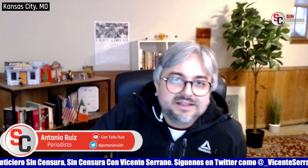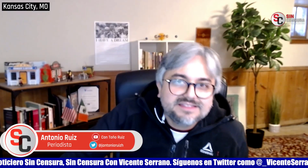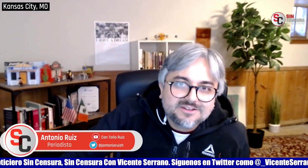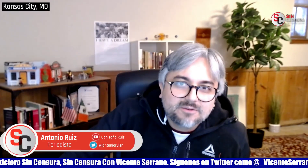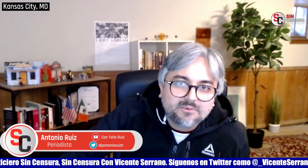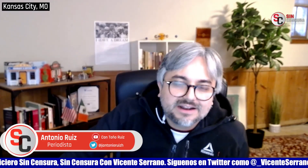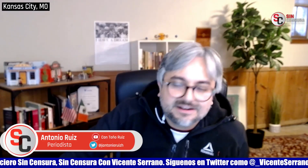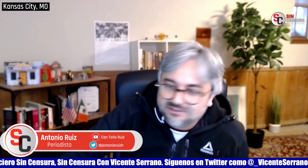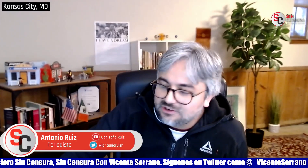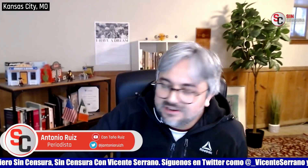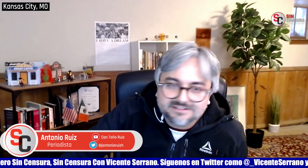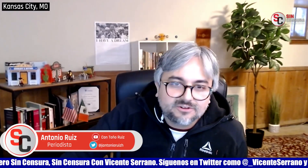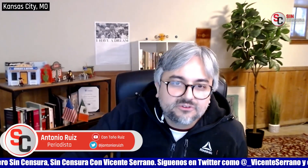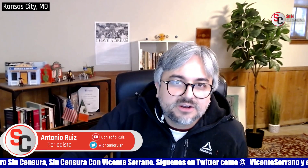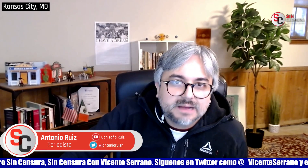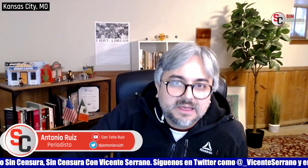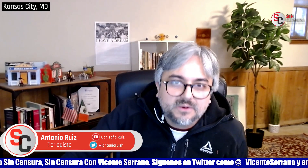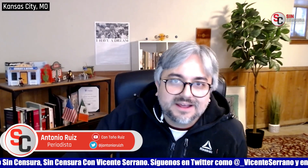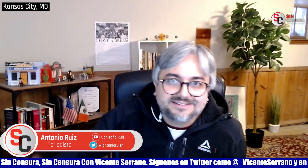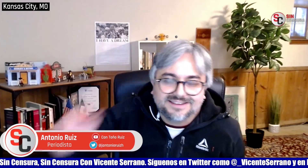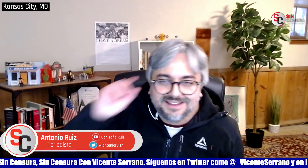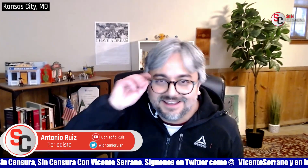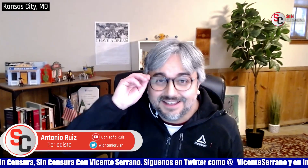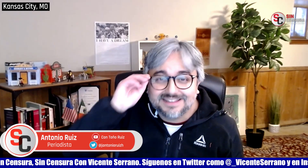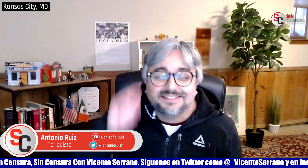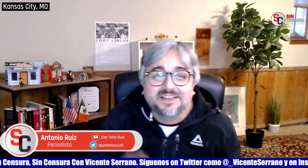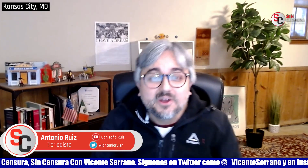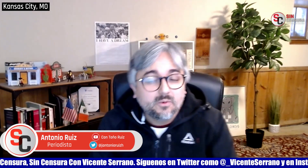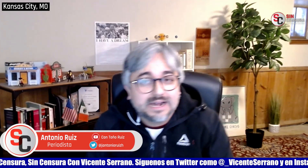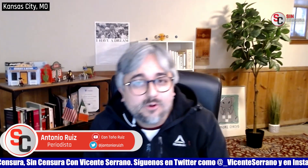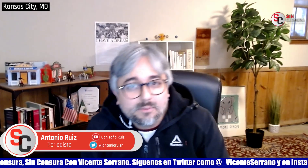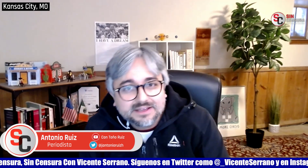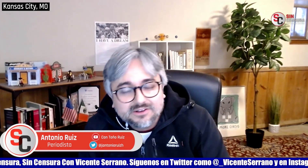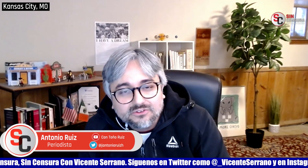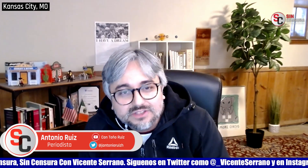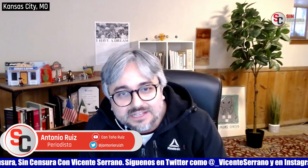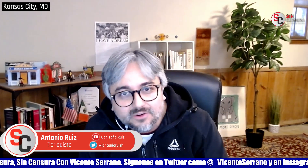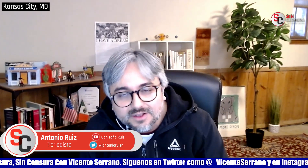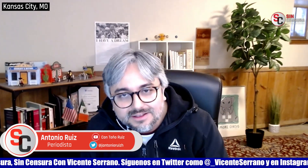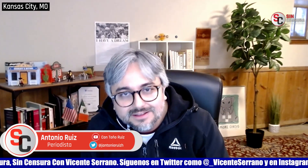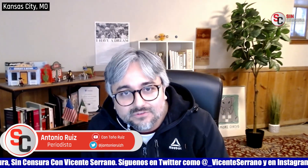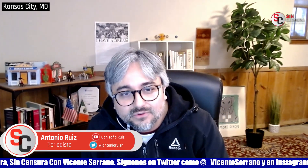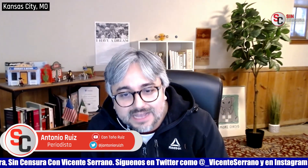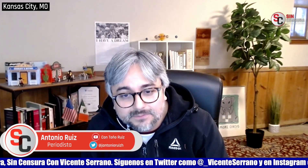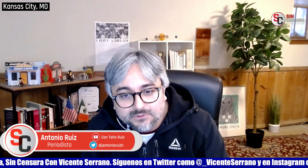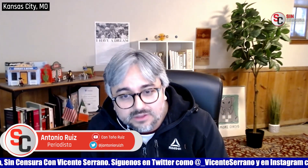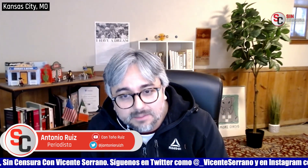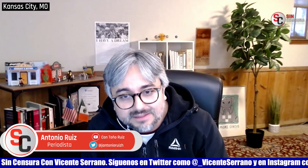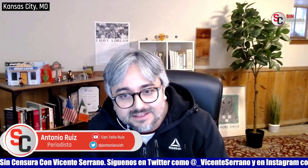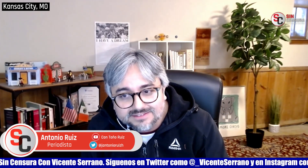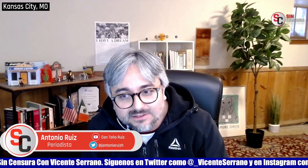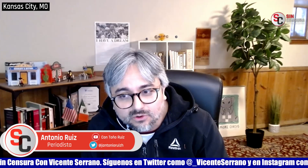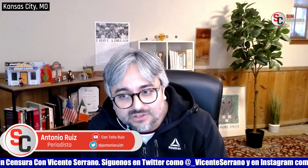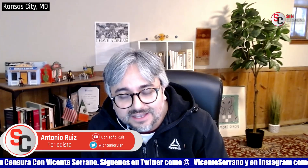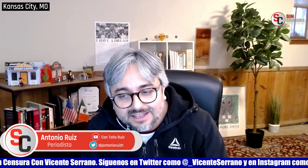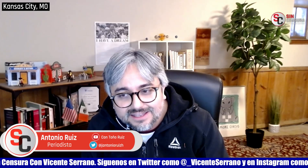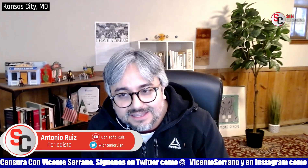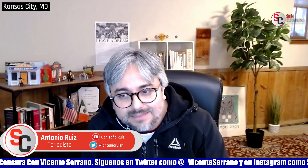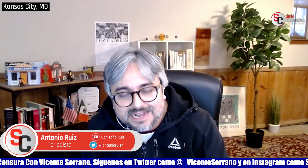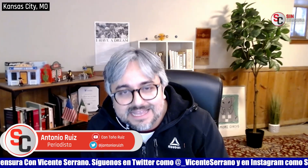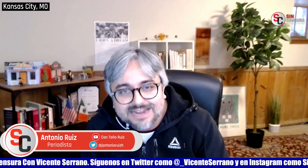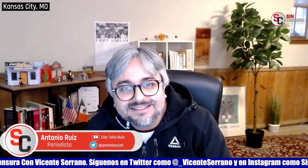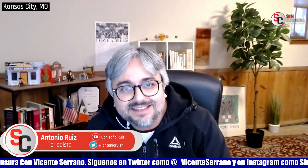sorprendido por las reacciones conservadoras ante una Cumbre que considero fue absolutamente exitosa